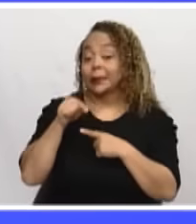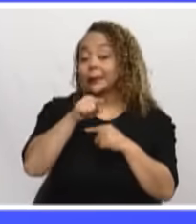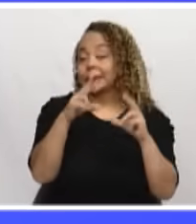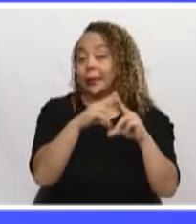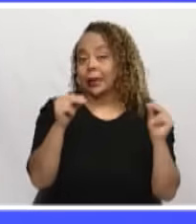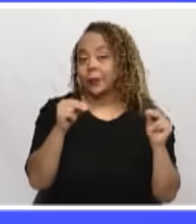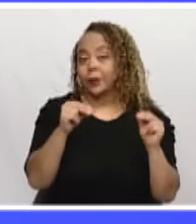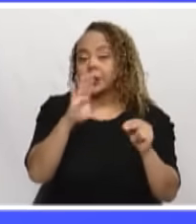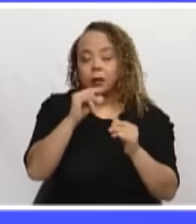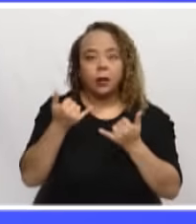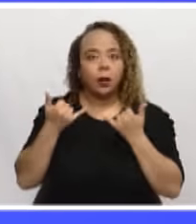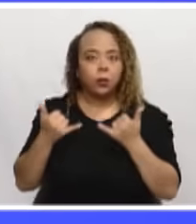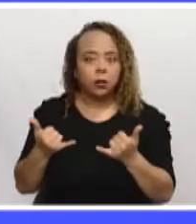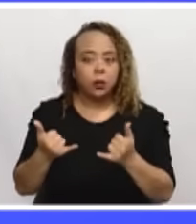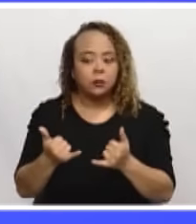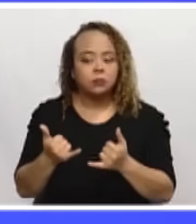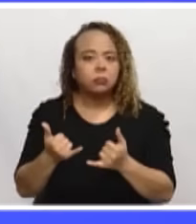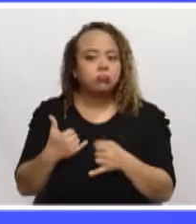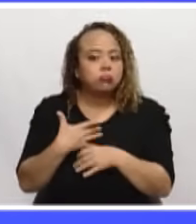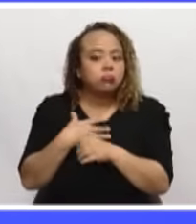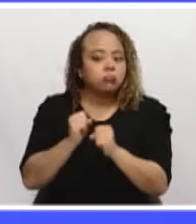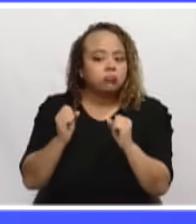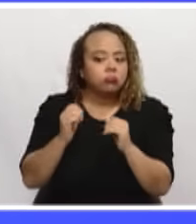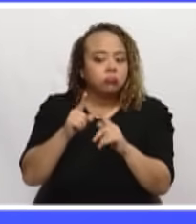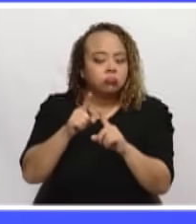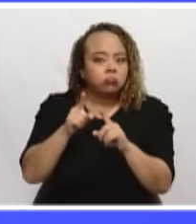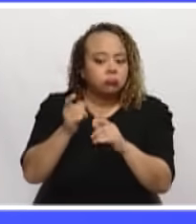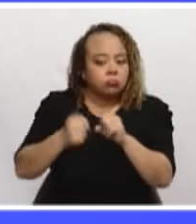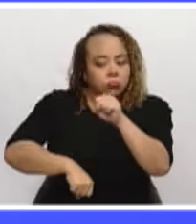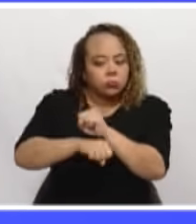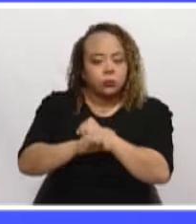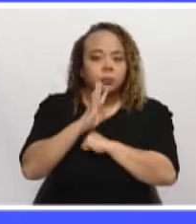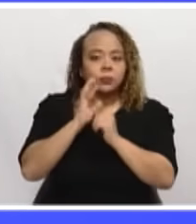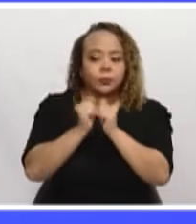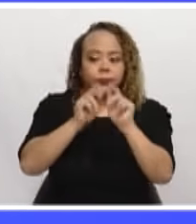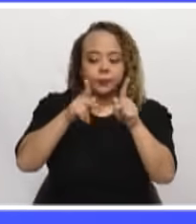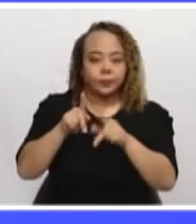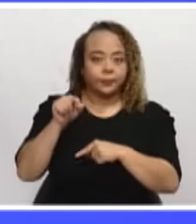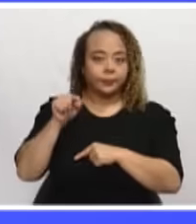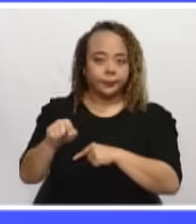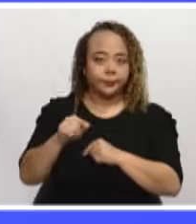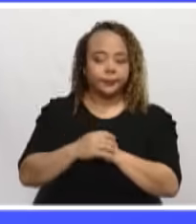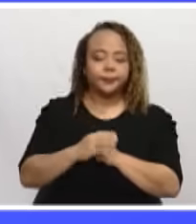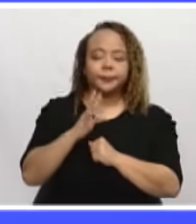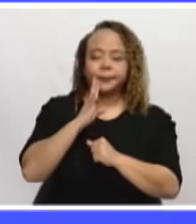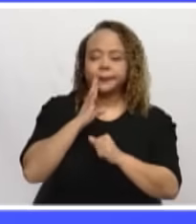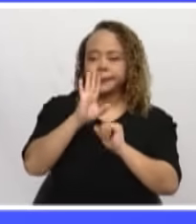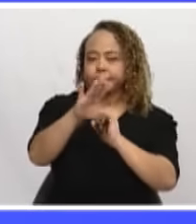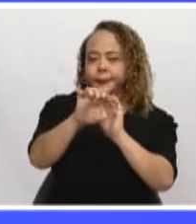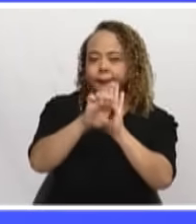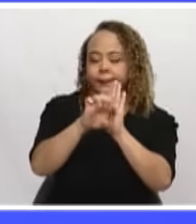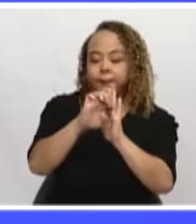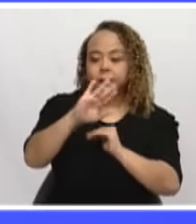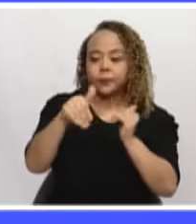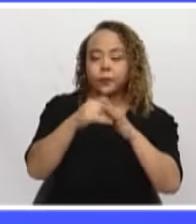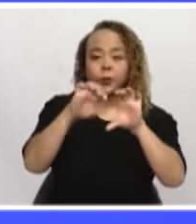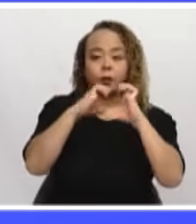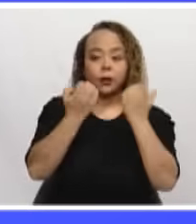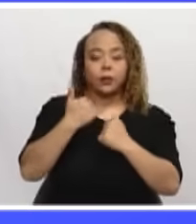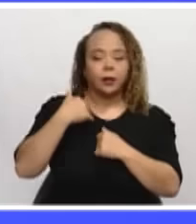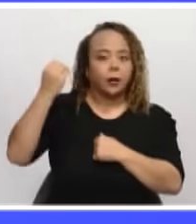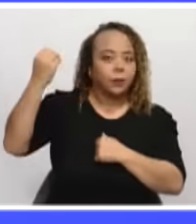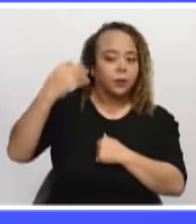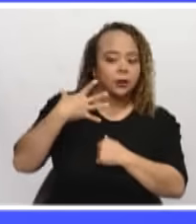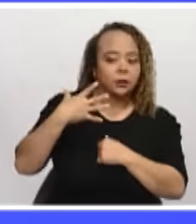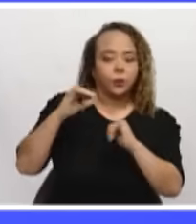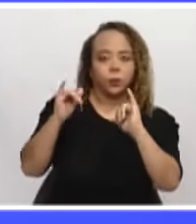Nicaragua y ahorita lo que están haciendo a nivel de fútbol conversando con personas que están ahí que hablan por ejemplo de que todos los estadios tienen iluminación